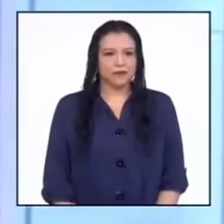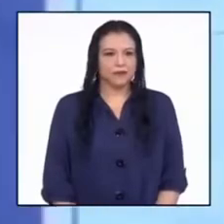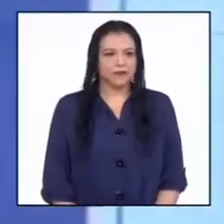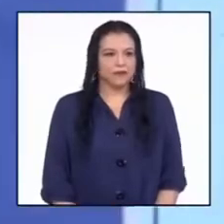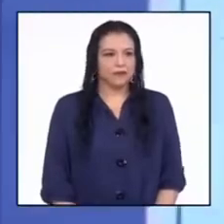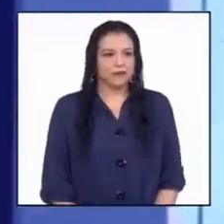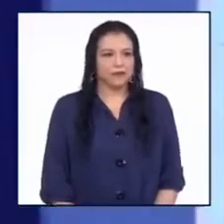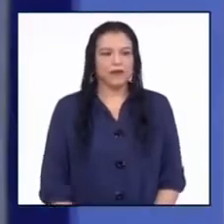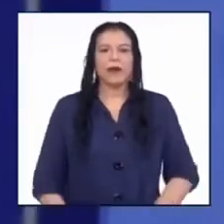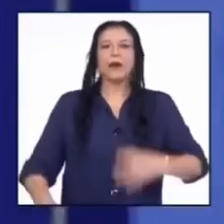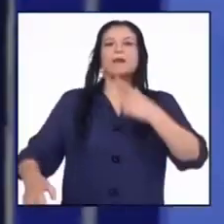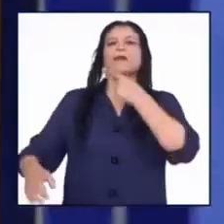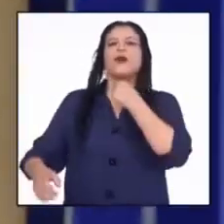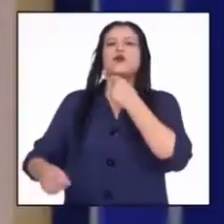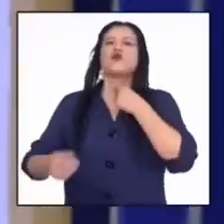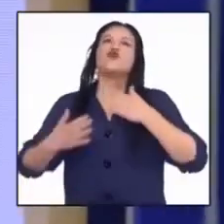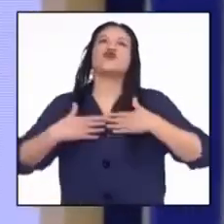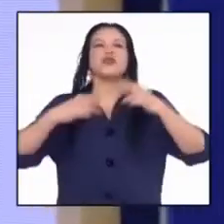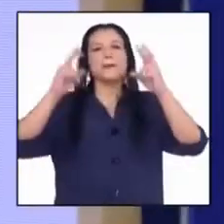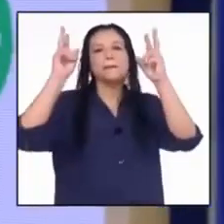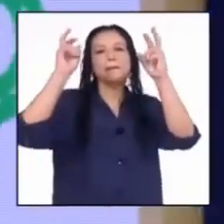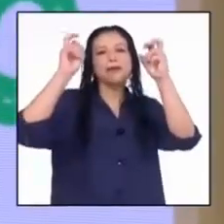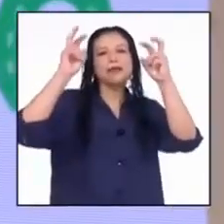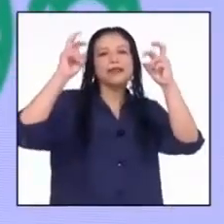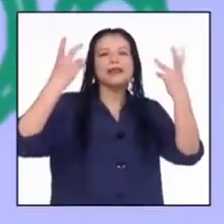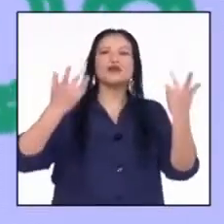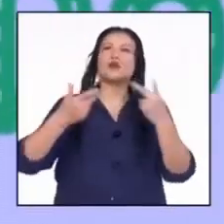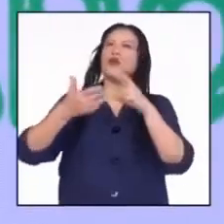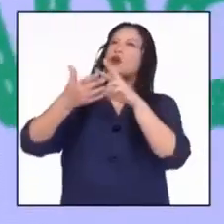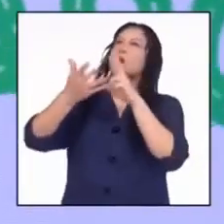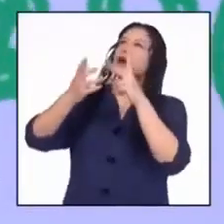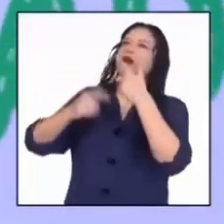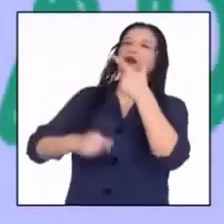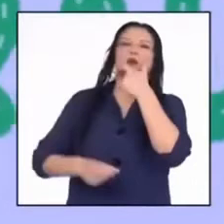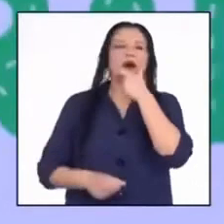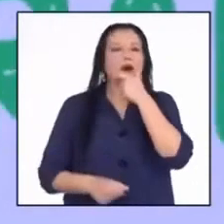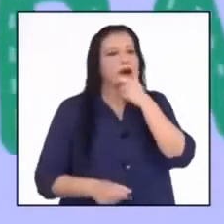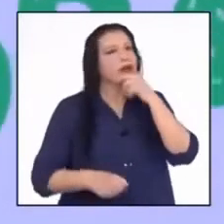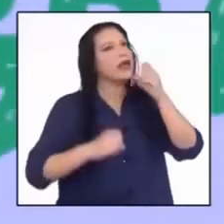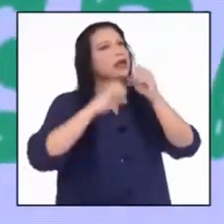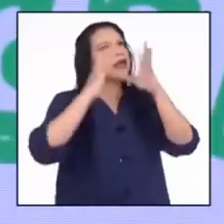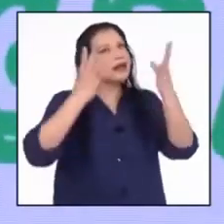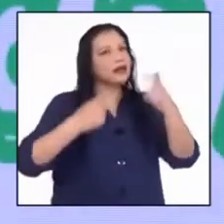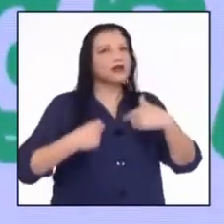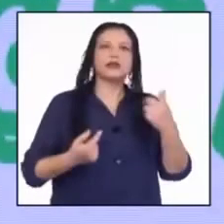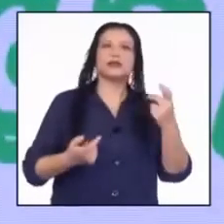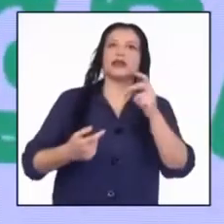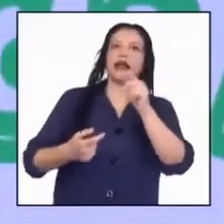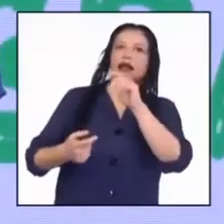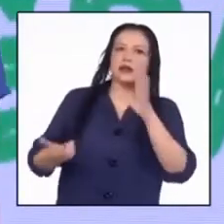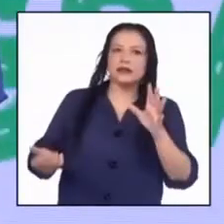Me encanta mi título, no nos hagan invisibles. Y claro, entonces la tesis.